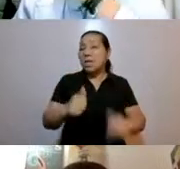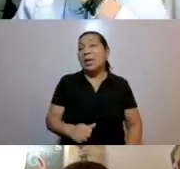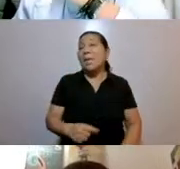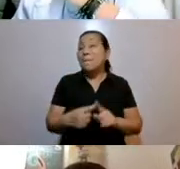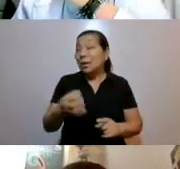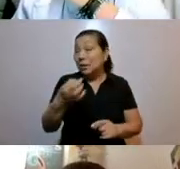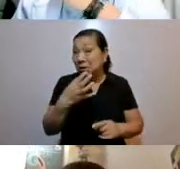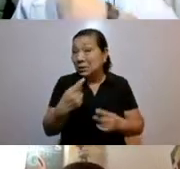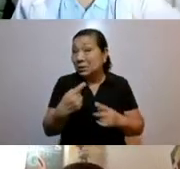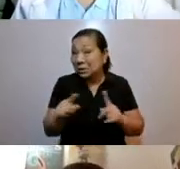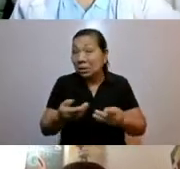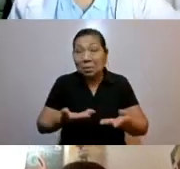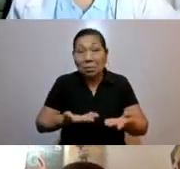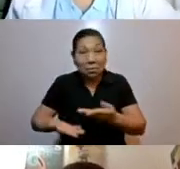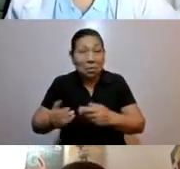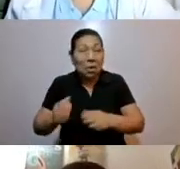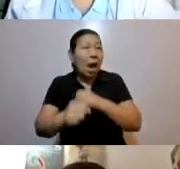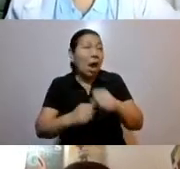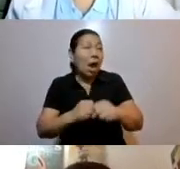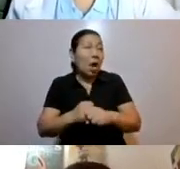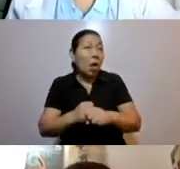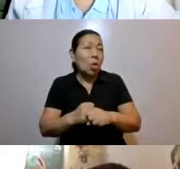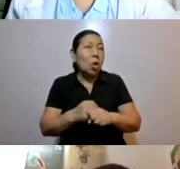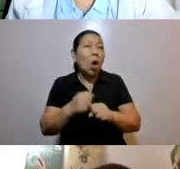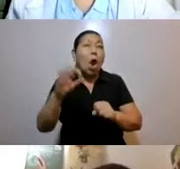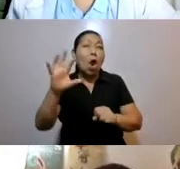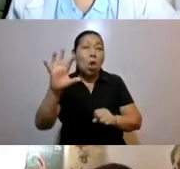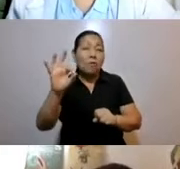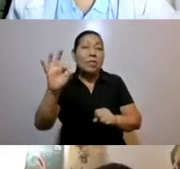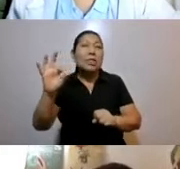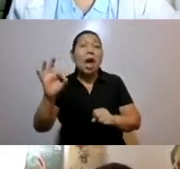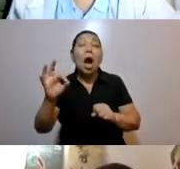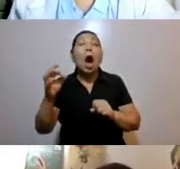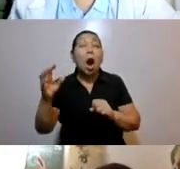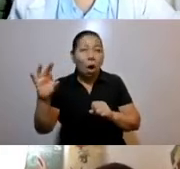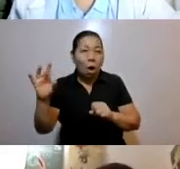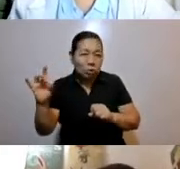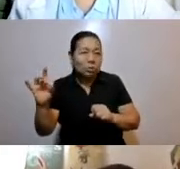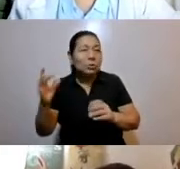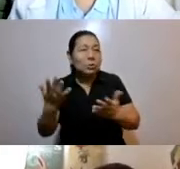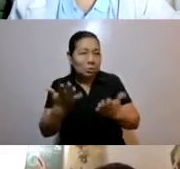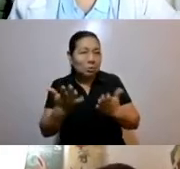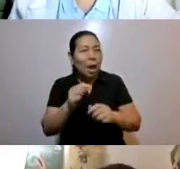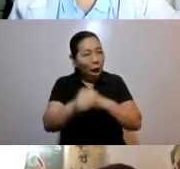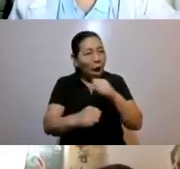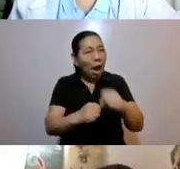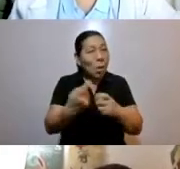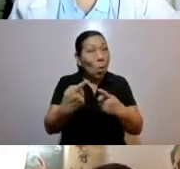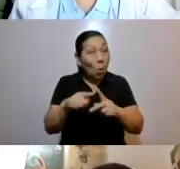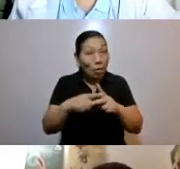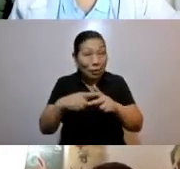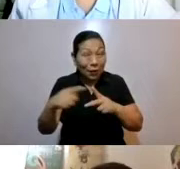medicamento sale pues al mercado en el año 98 y antes de la salida de